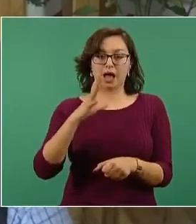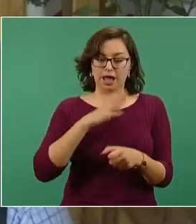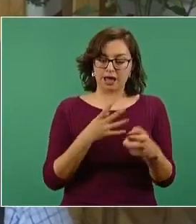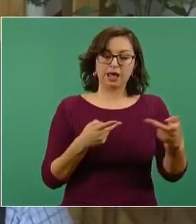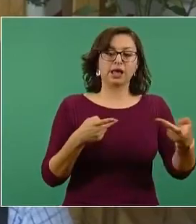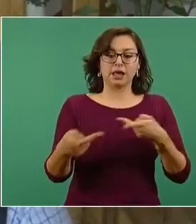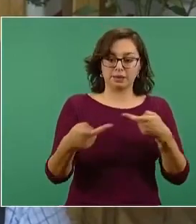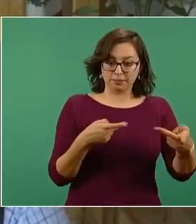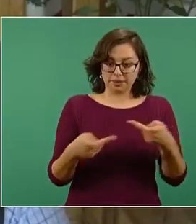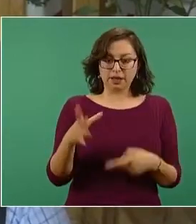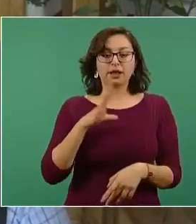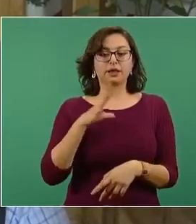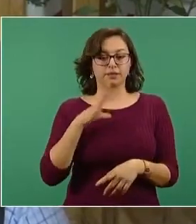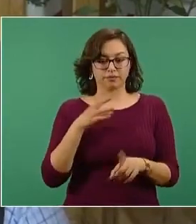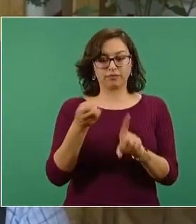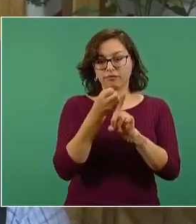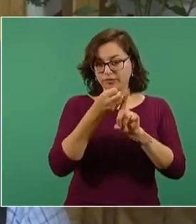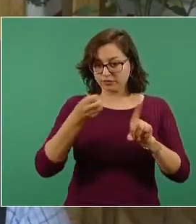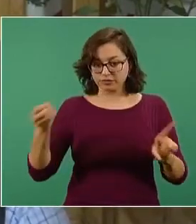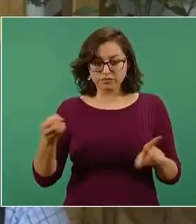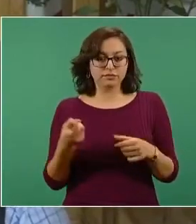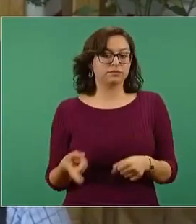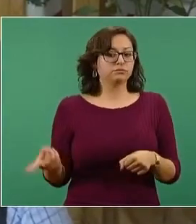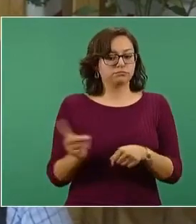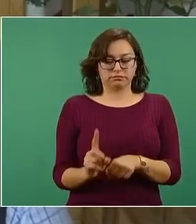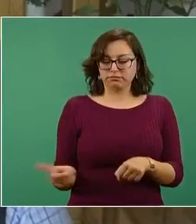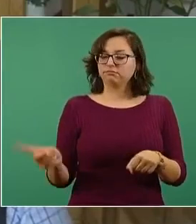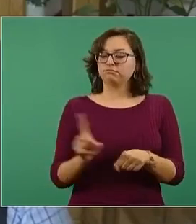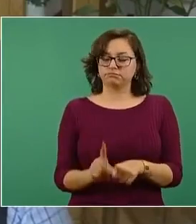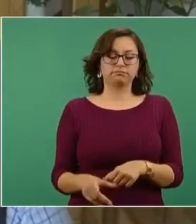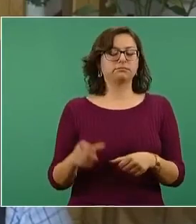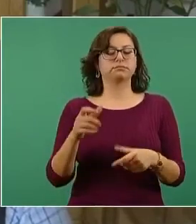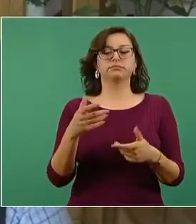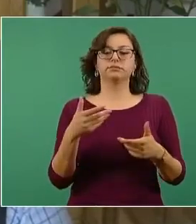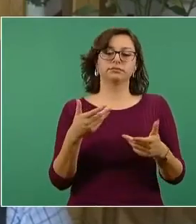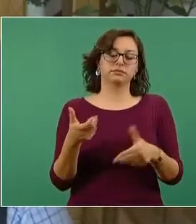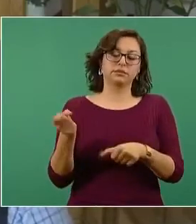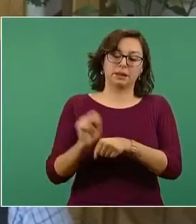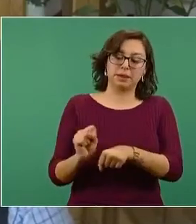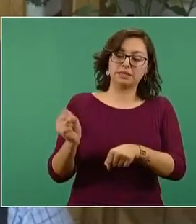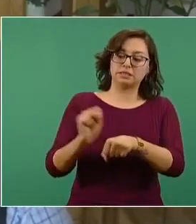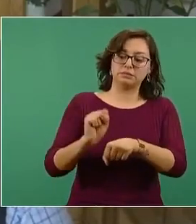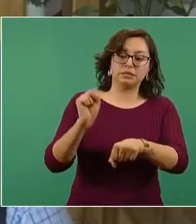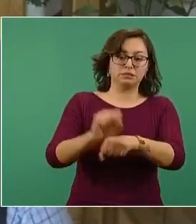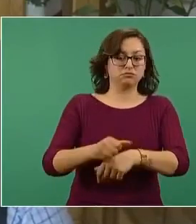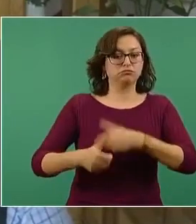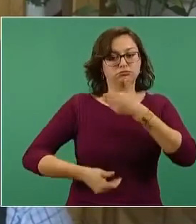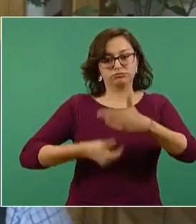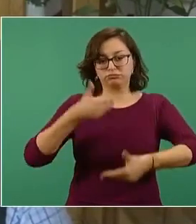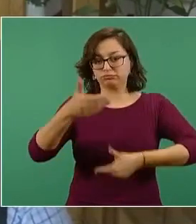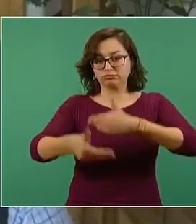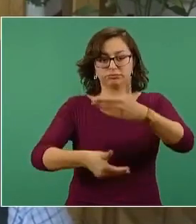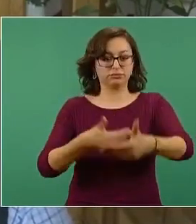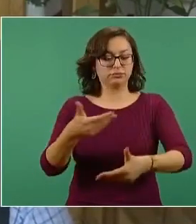y esta se realiza y se actualiza prácticamente todas las semanas, la misma depende y está